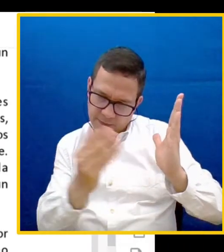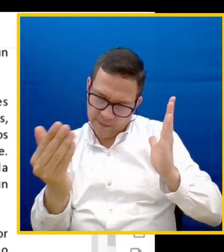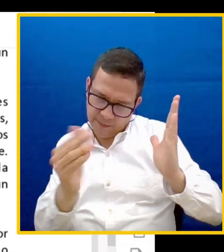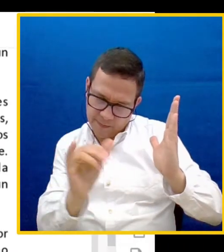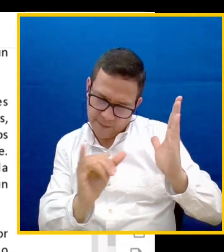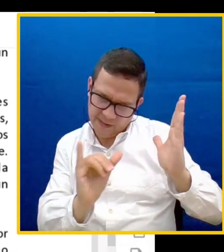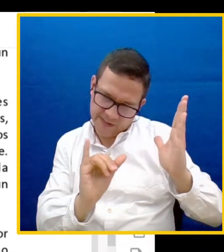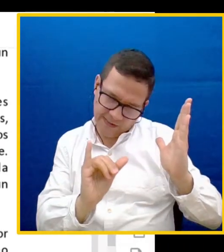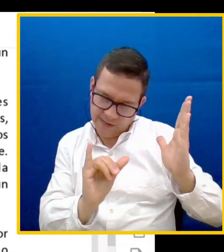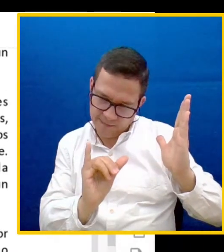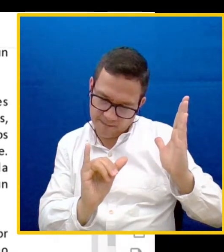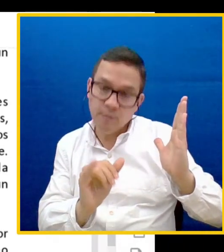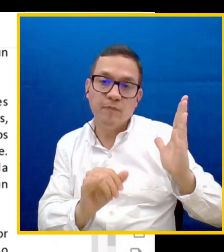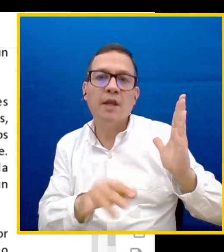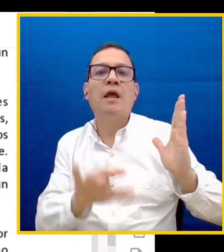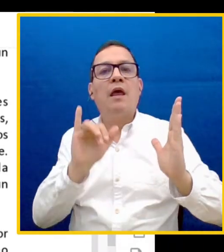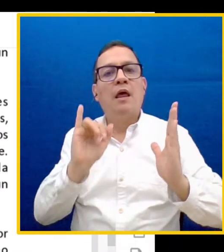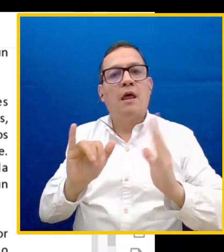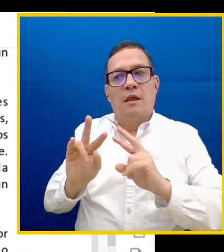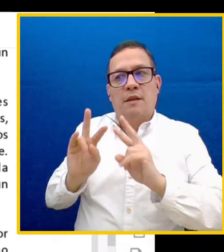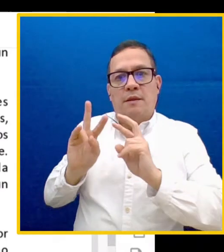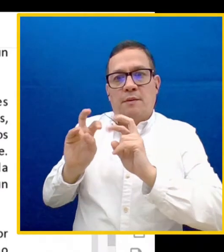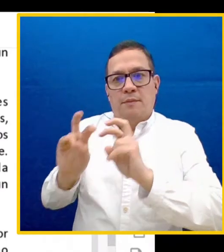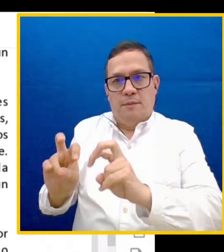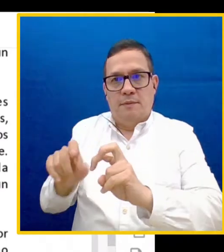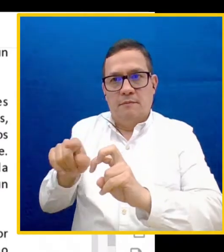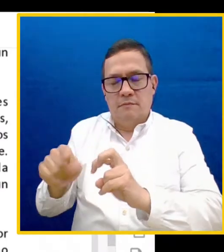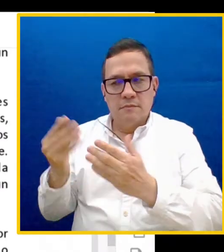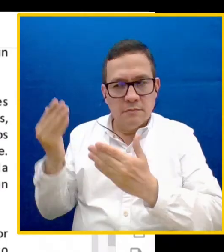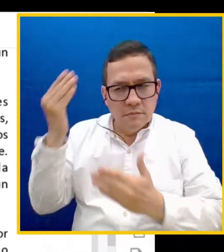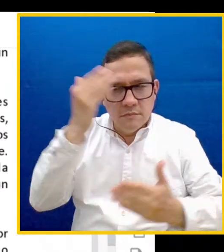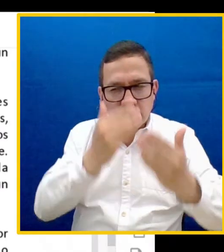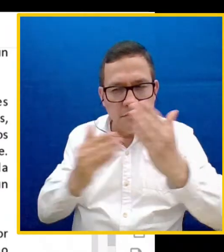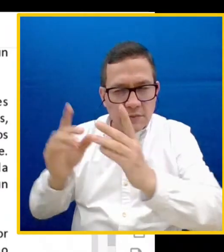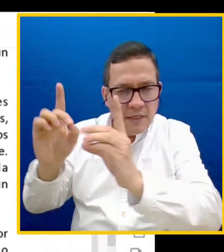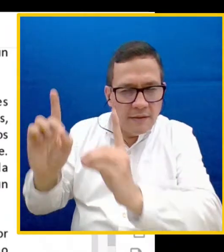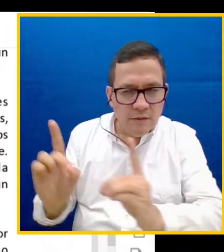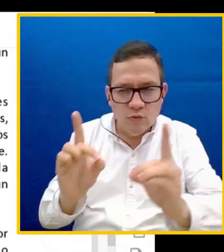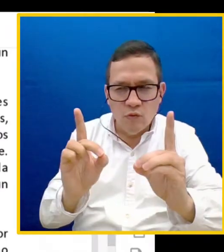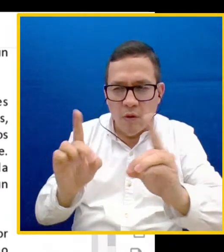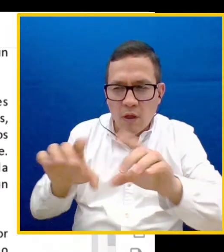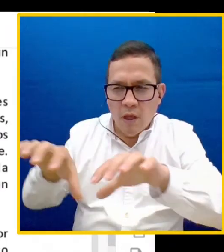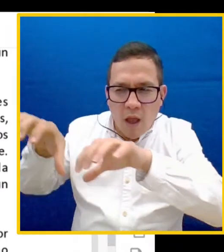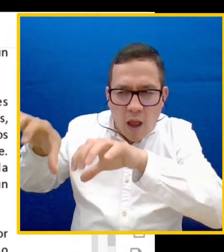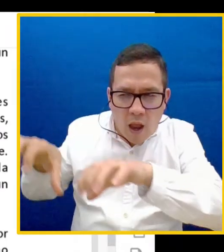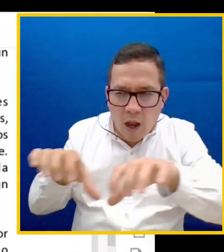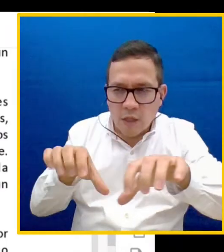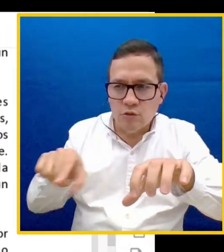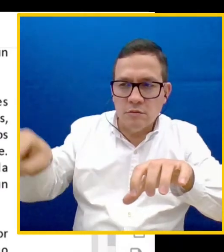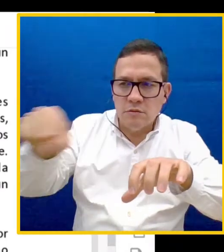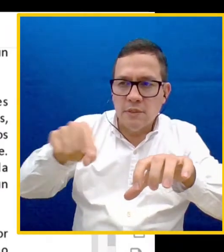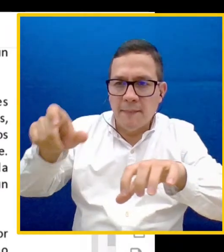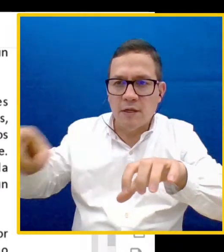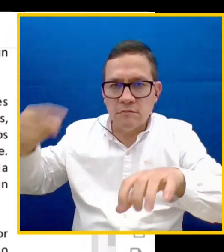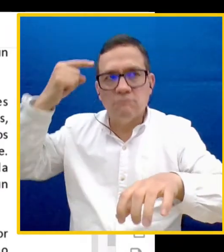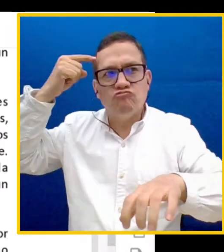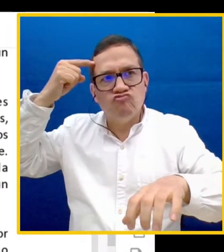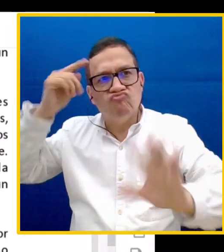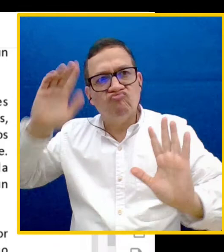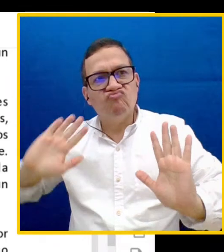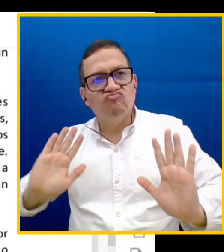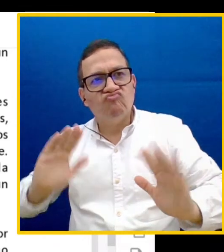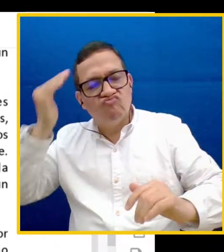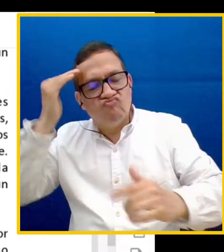Además, este tipo de investigaciones analiza los discursos y las acciones conscientes, aprovechando también